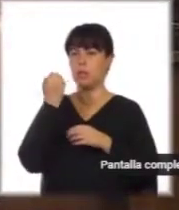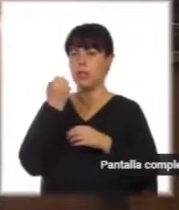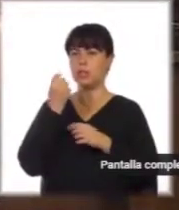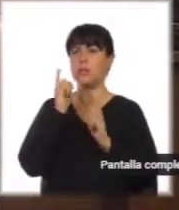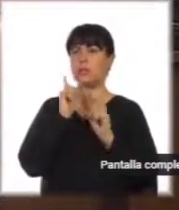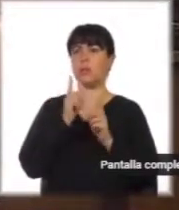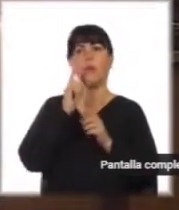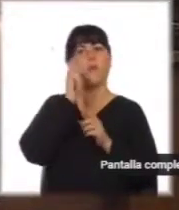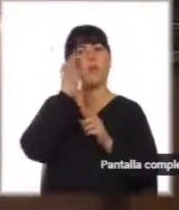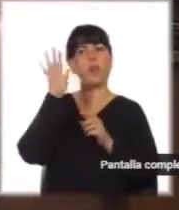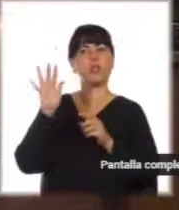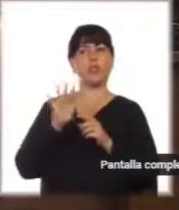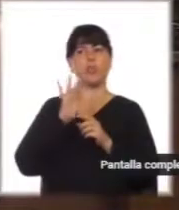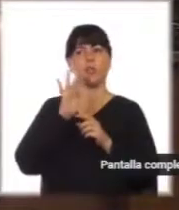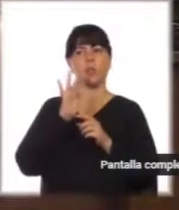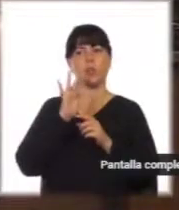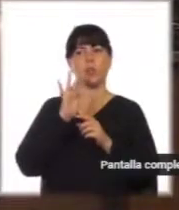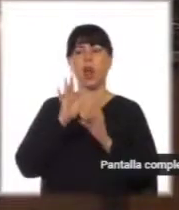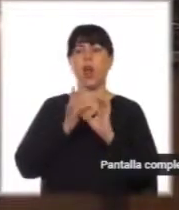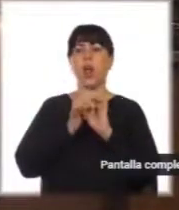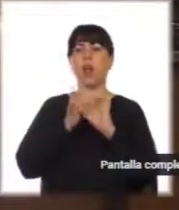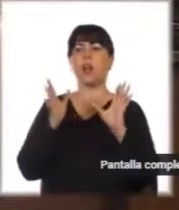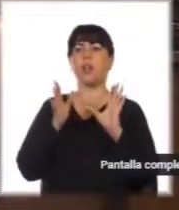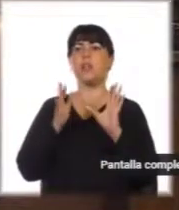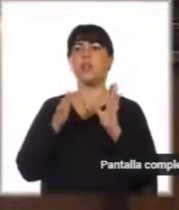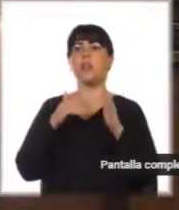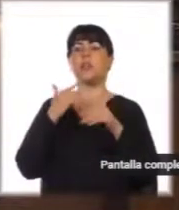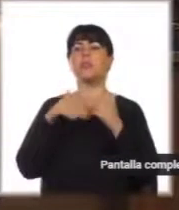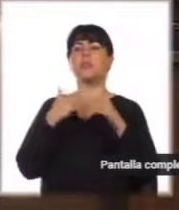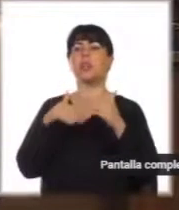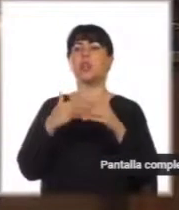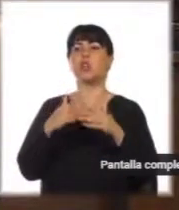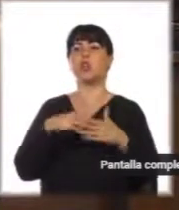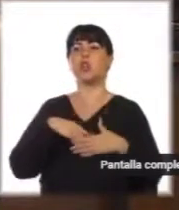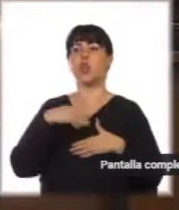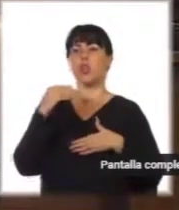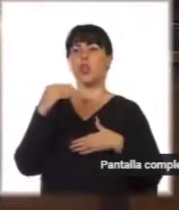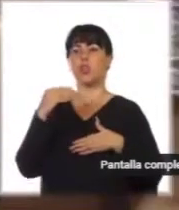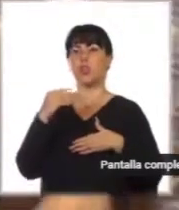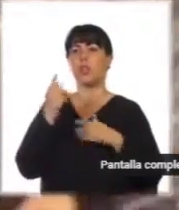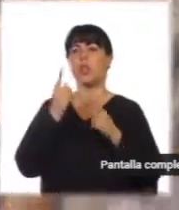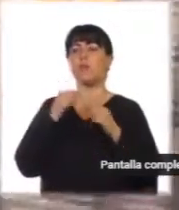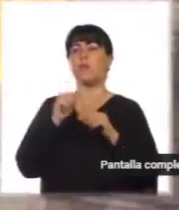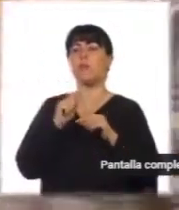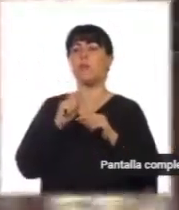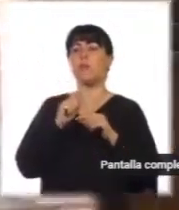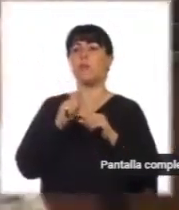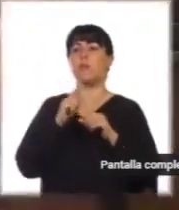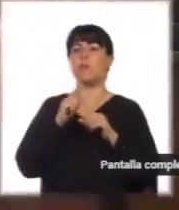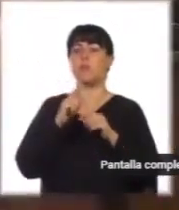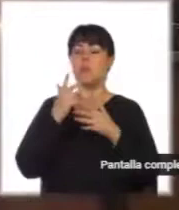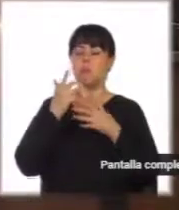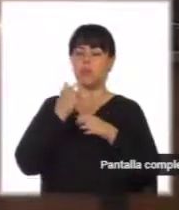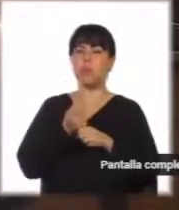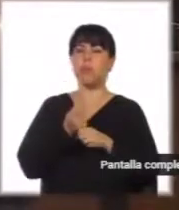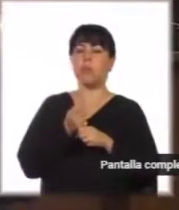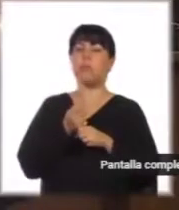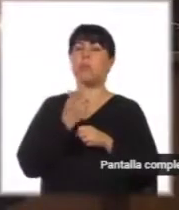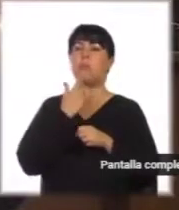filosófico, apostar al libre desarrollo del ser a través de políticas públicas afirmativas